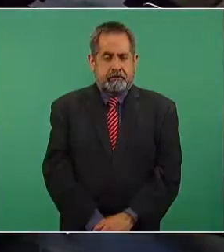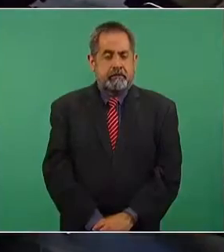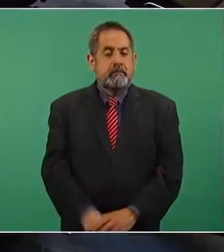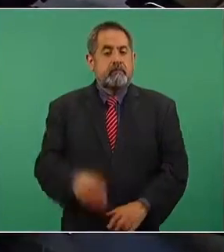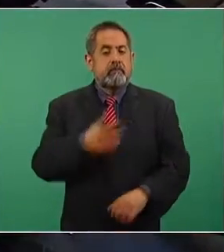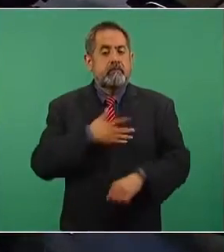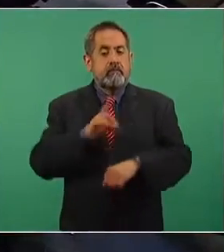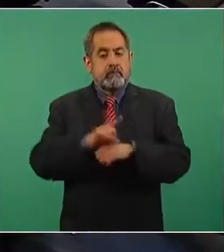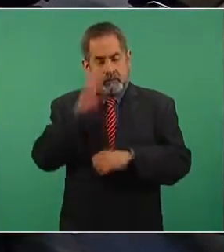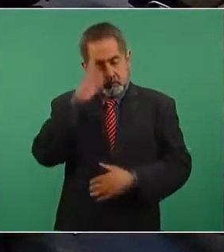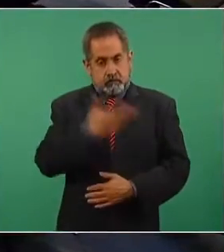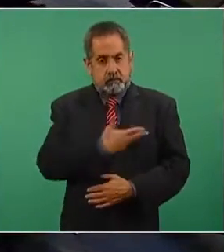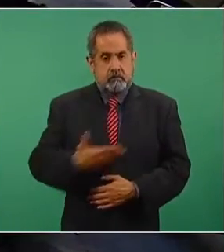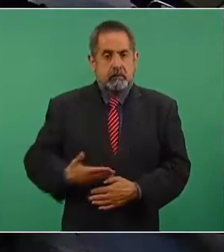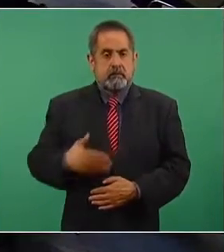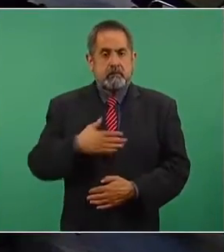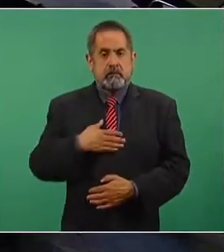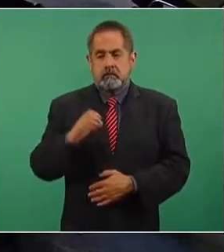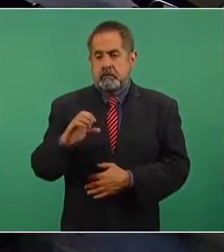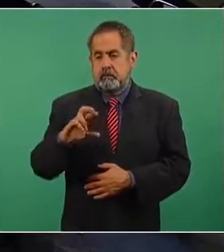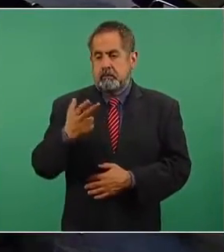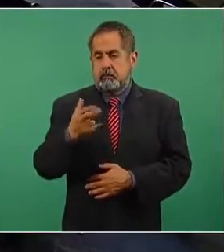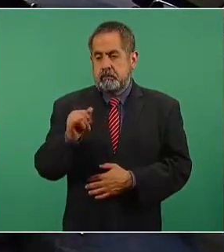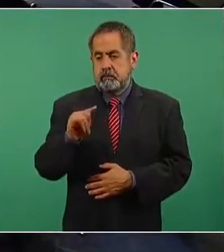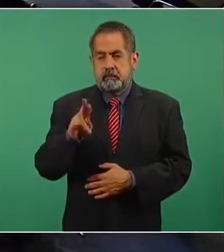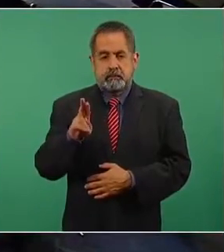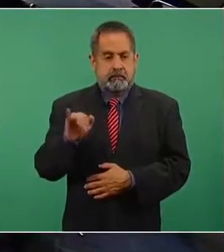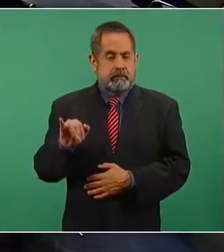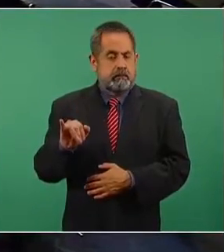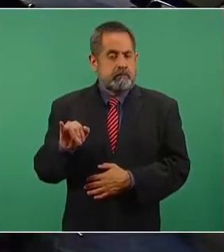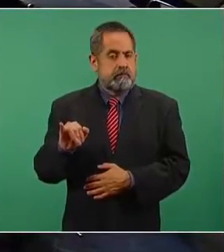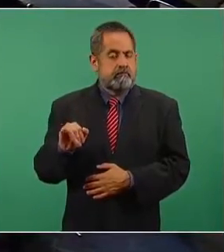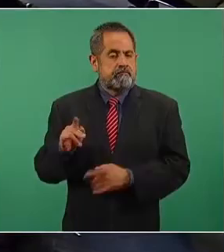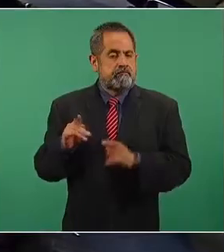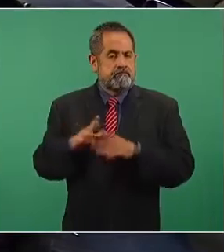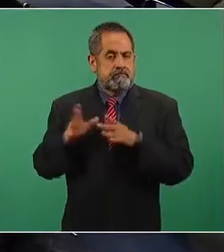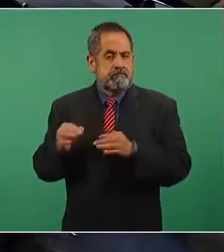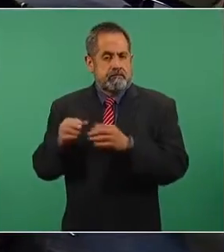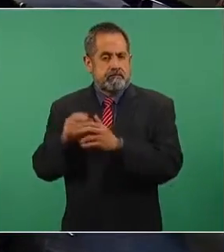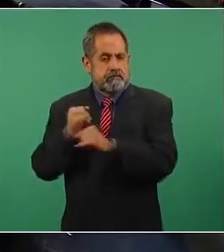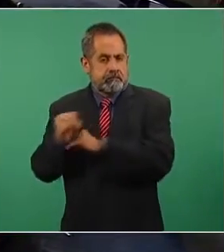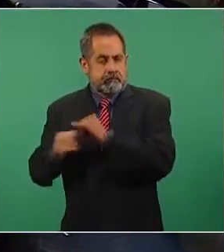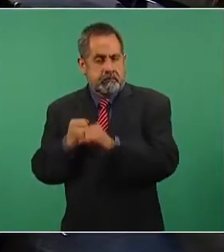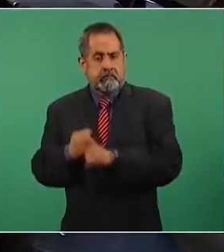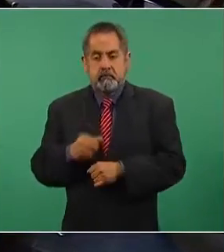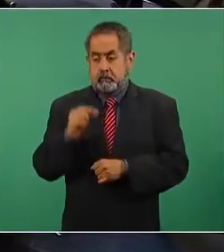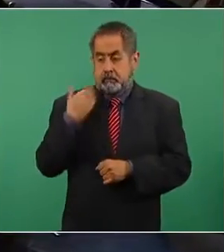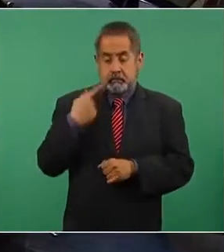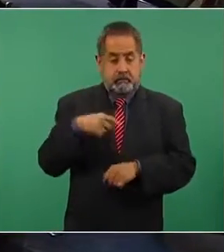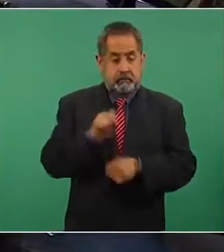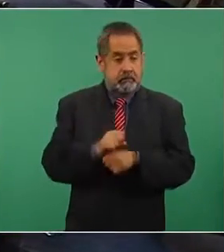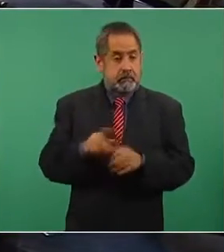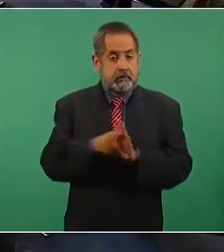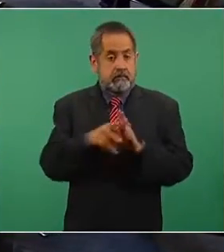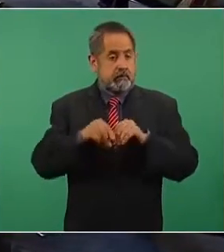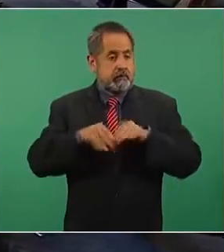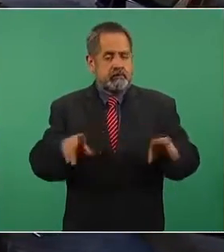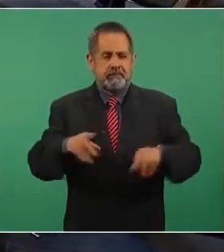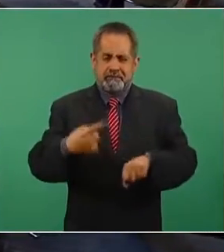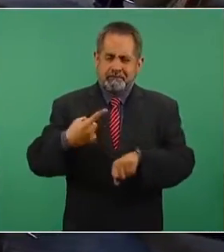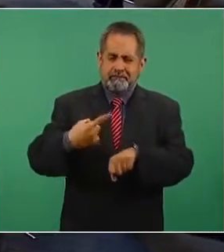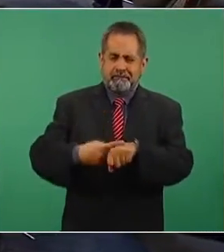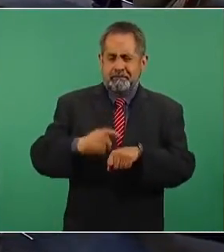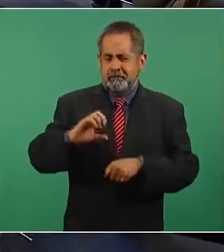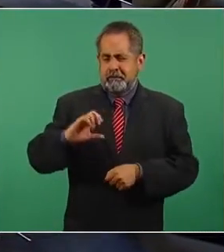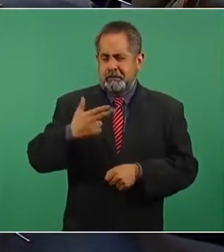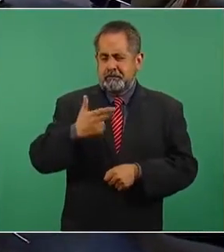Buenos días, señor presidente. Christine Murray, de la Fundación Thomson Reuters. Esta semana publicamos una nota sobre la enfermedad de Chagas en